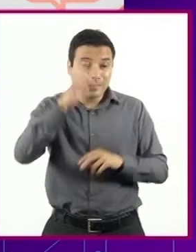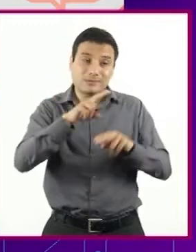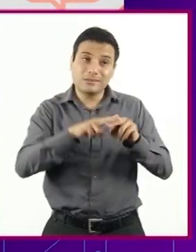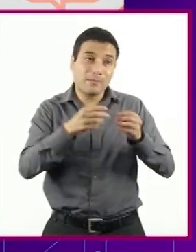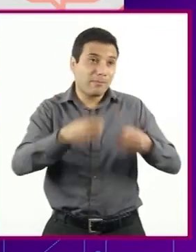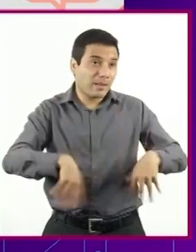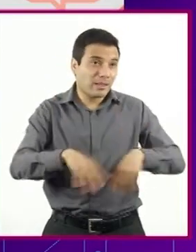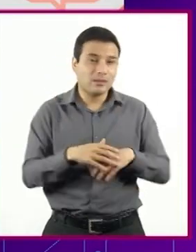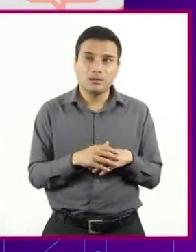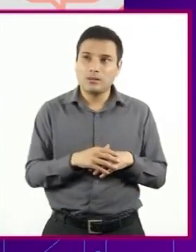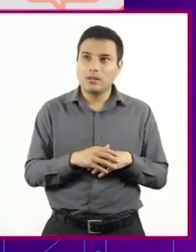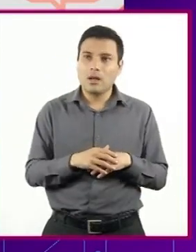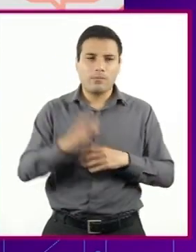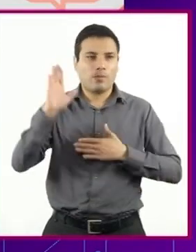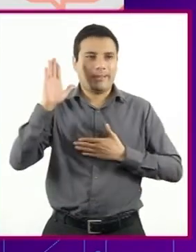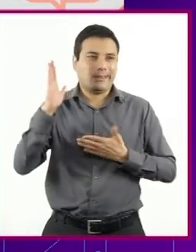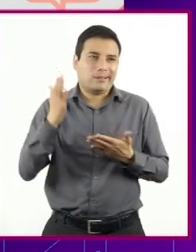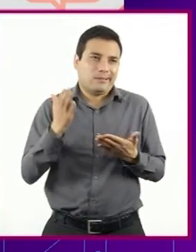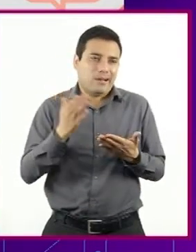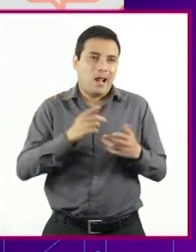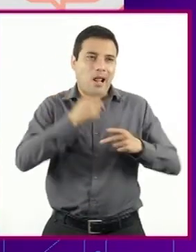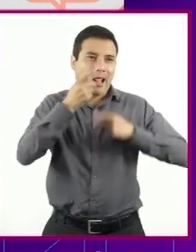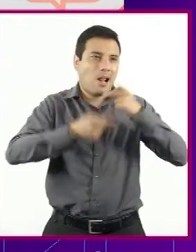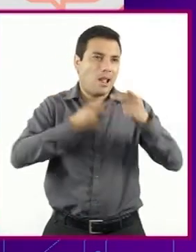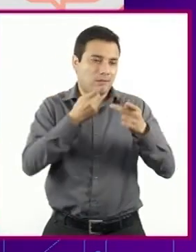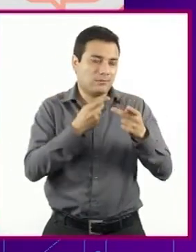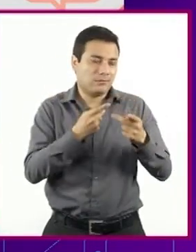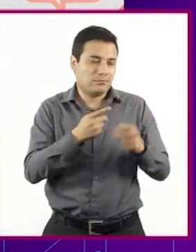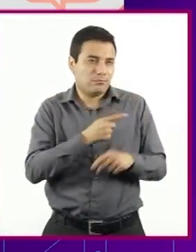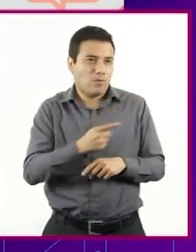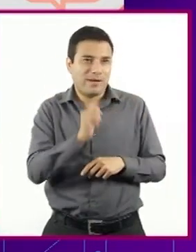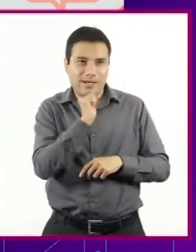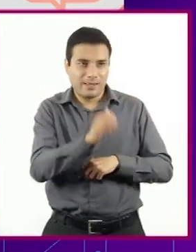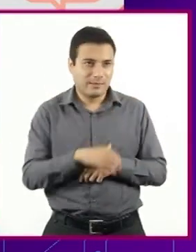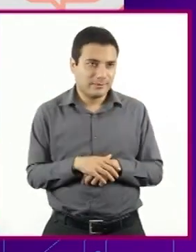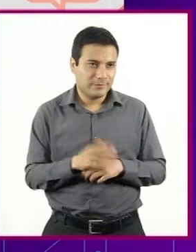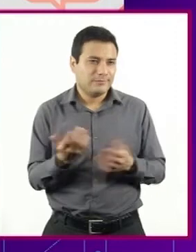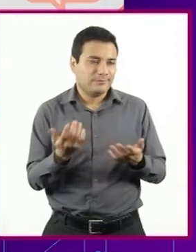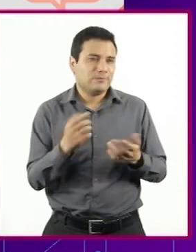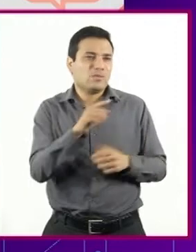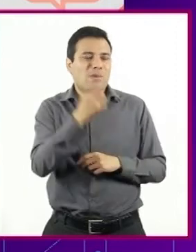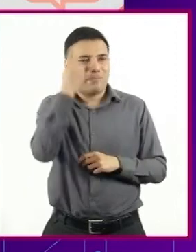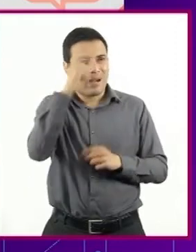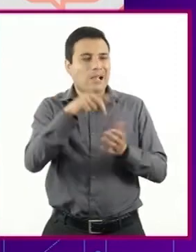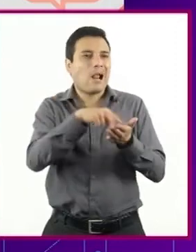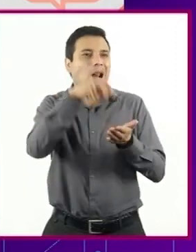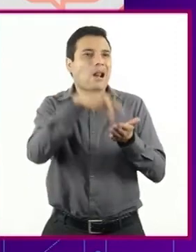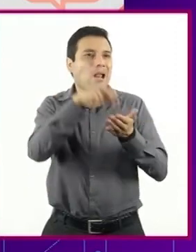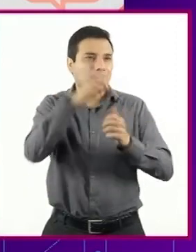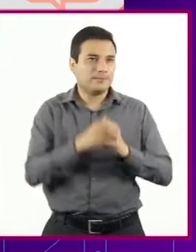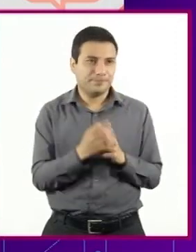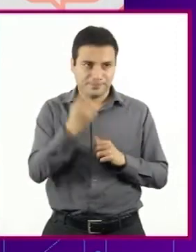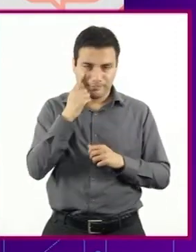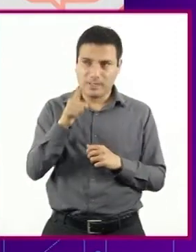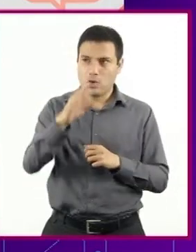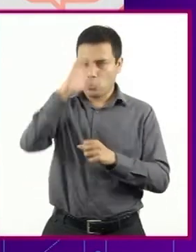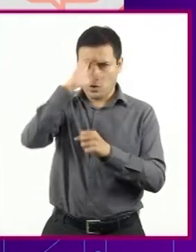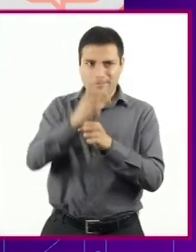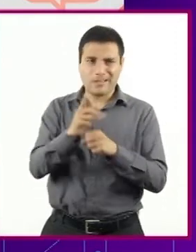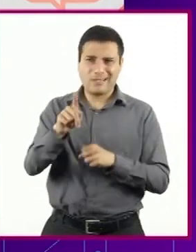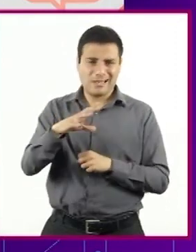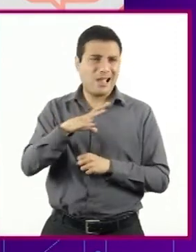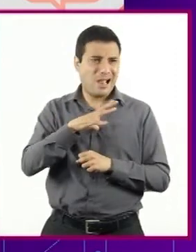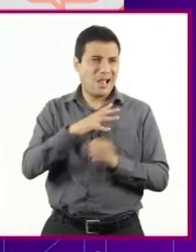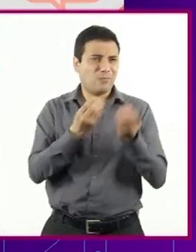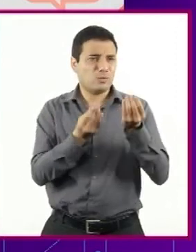no empobrece, ¿verdad? Mire, señora, ¿para qué tanto brinco estando el suelo parejo? Acá junto mi compadre Jesús todavía tiene kilos